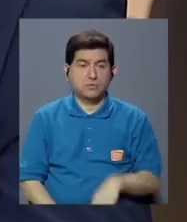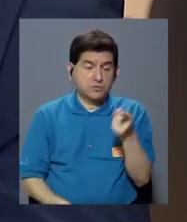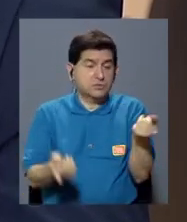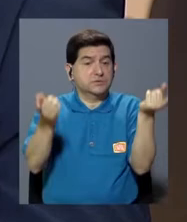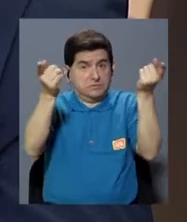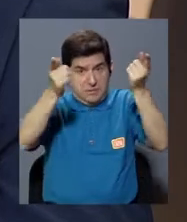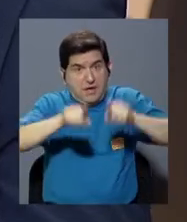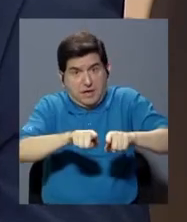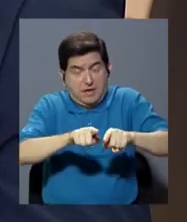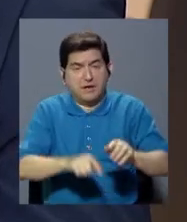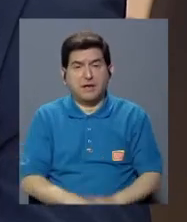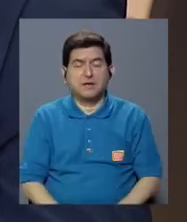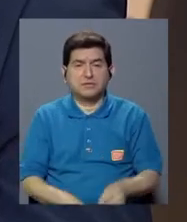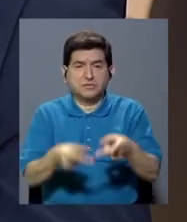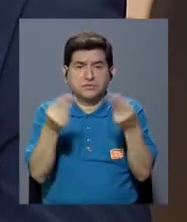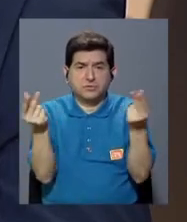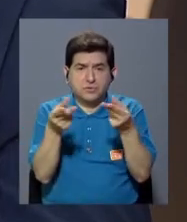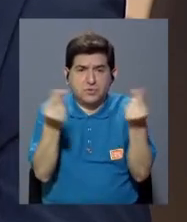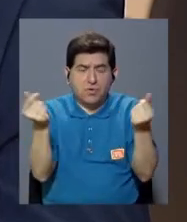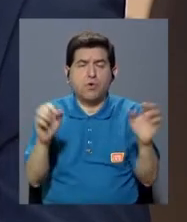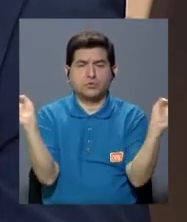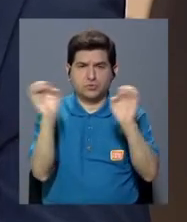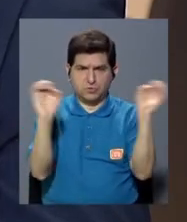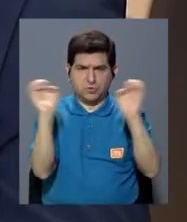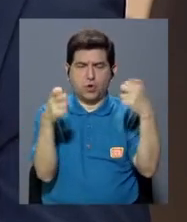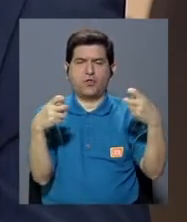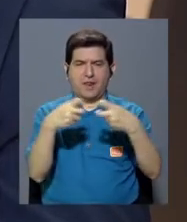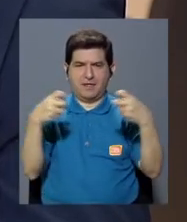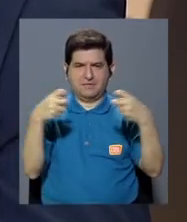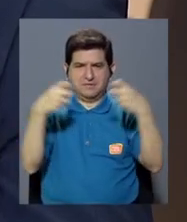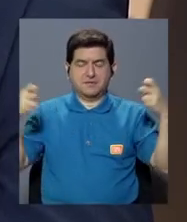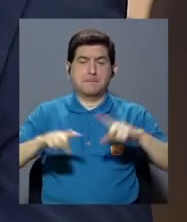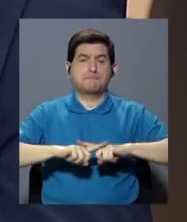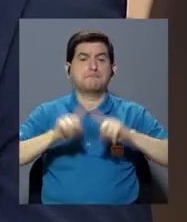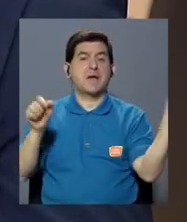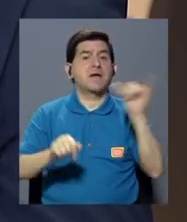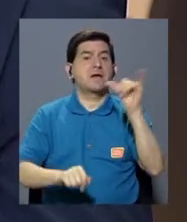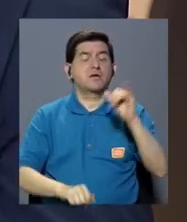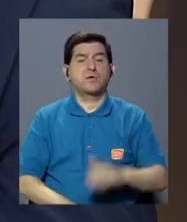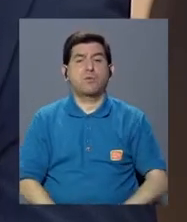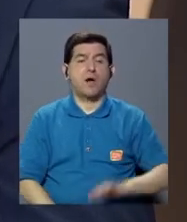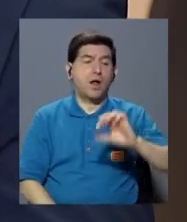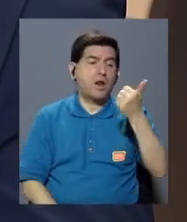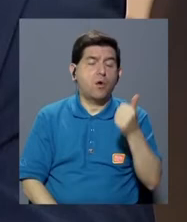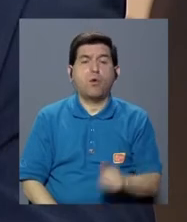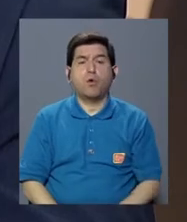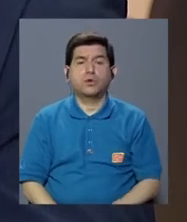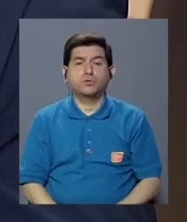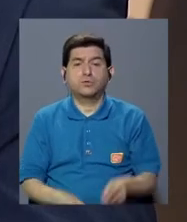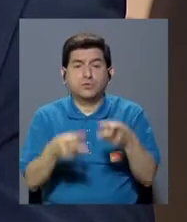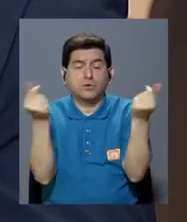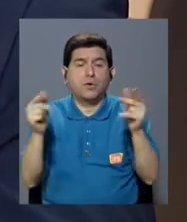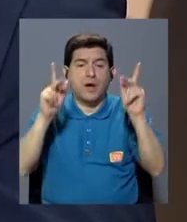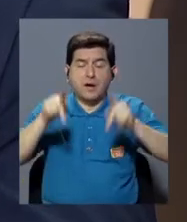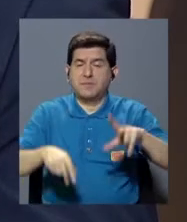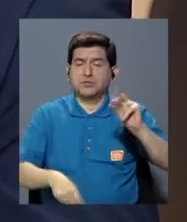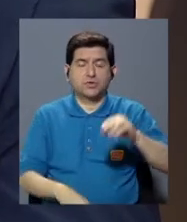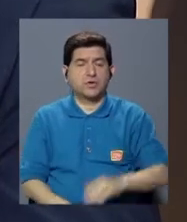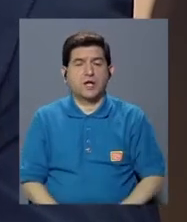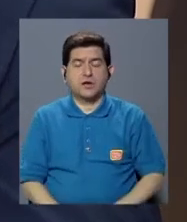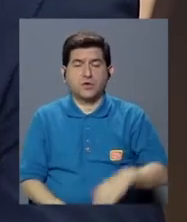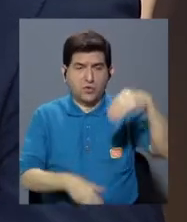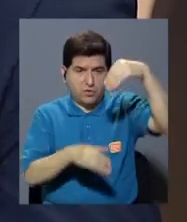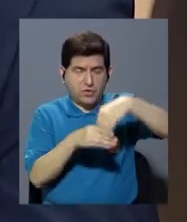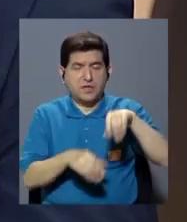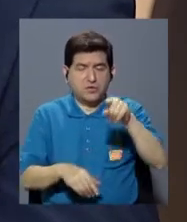tiene el costo de la energía eléctrica, pero también tiene otro costo a quienes no pertenecen